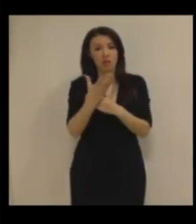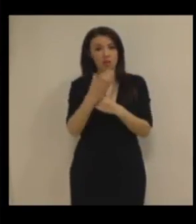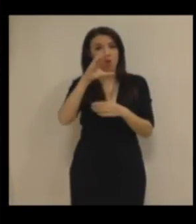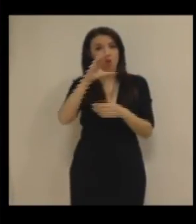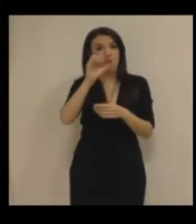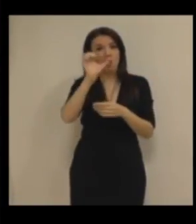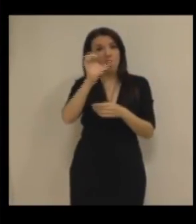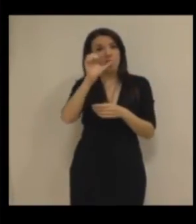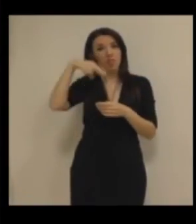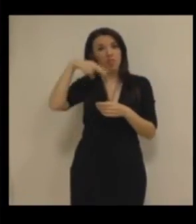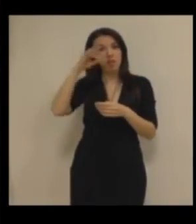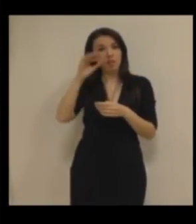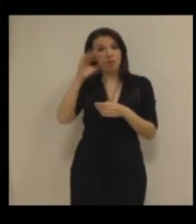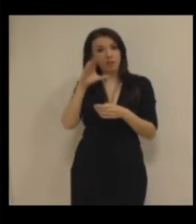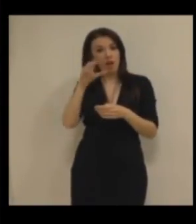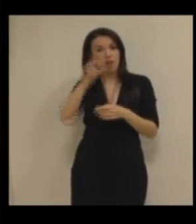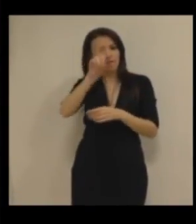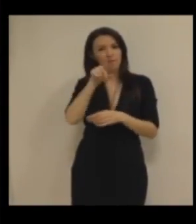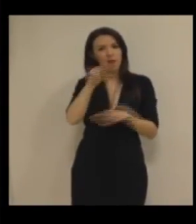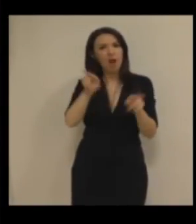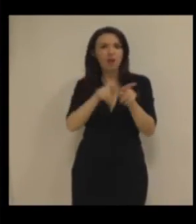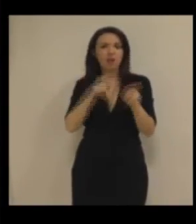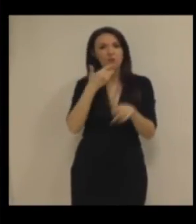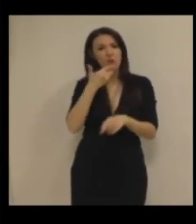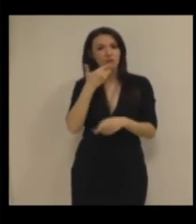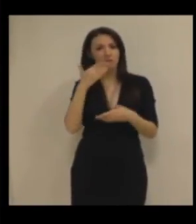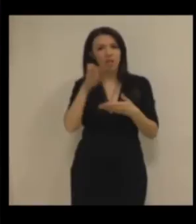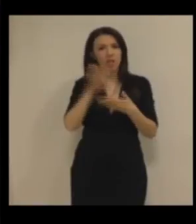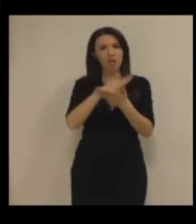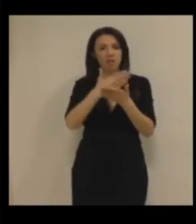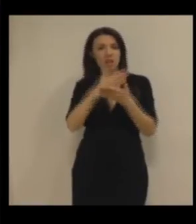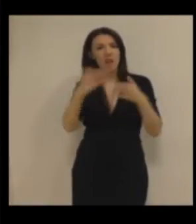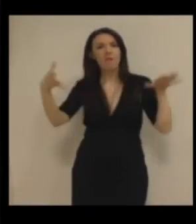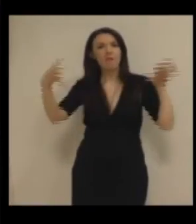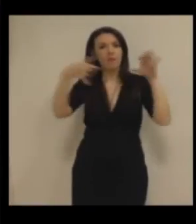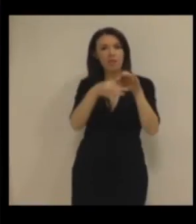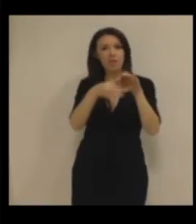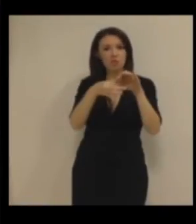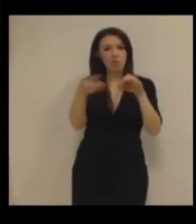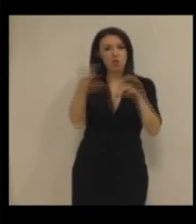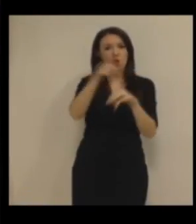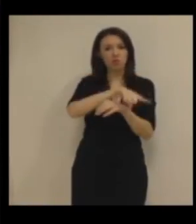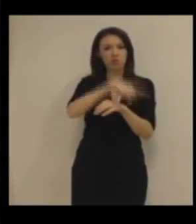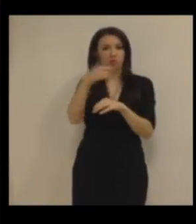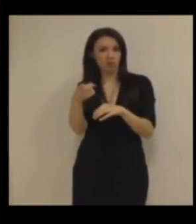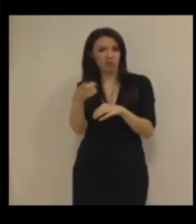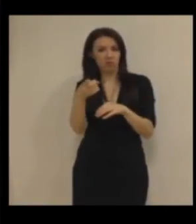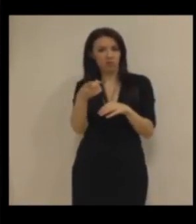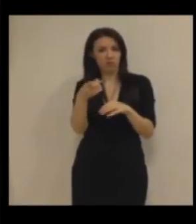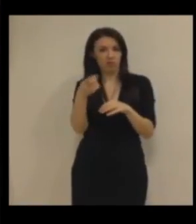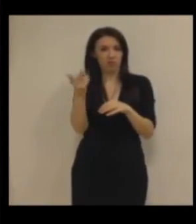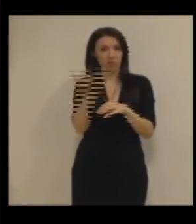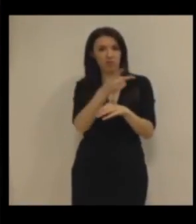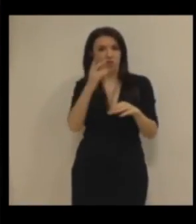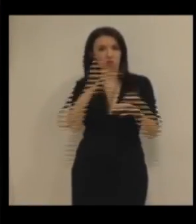de servir de vínculo, de intercomunicación entre las dos realidades,